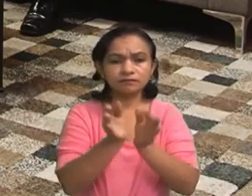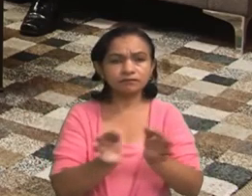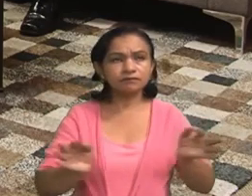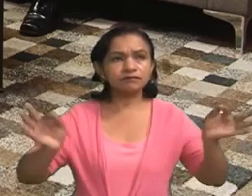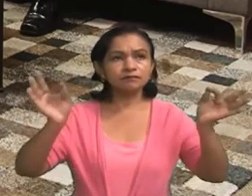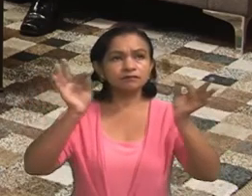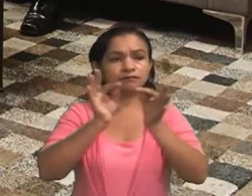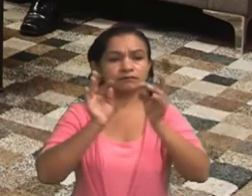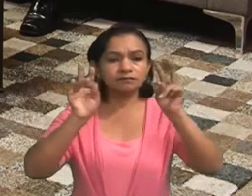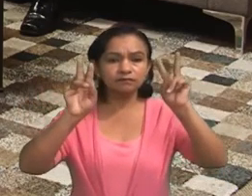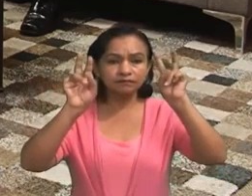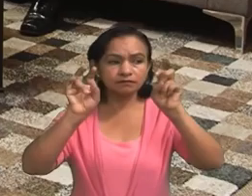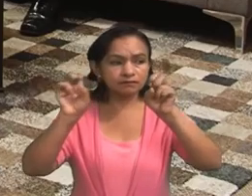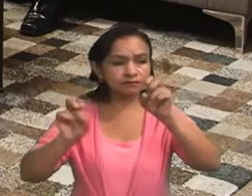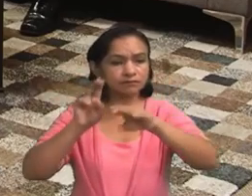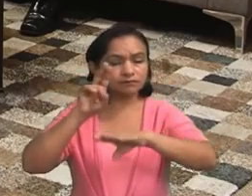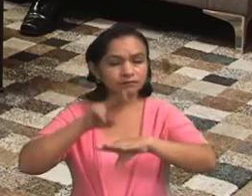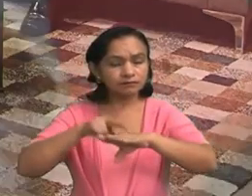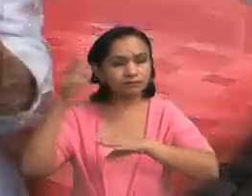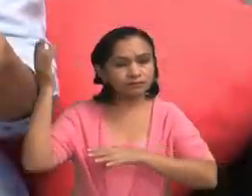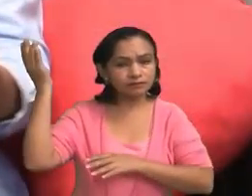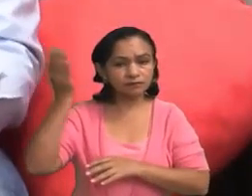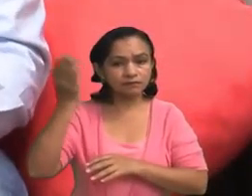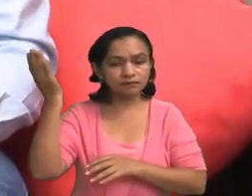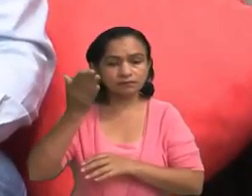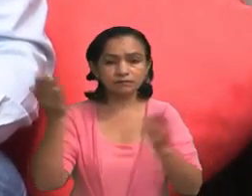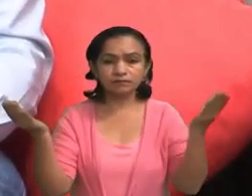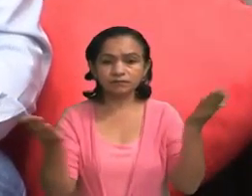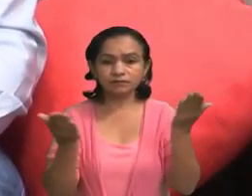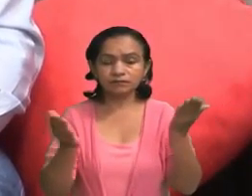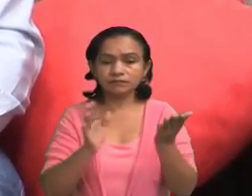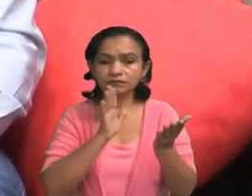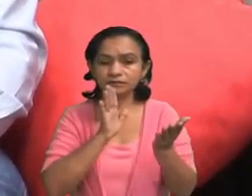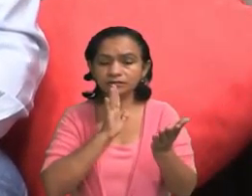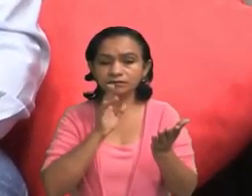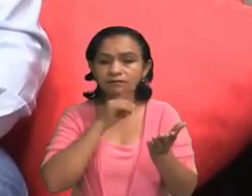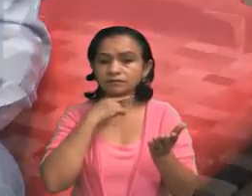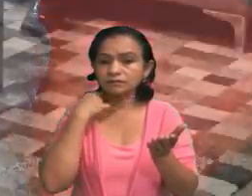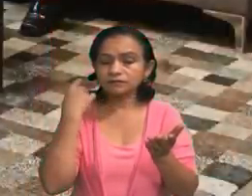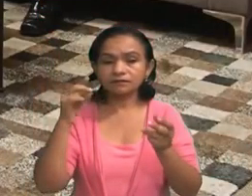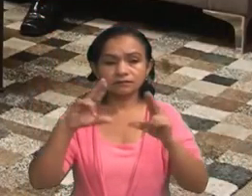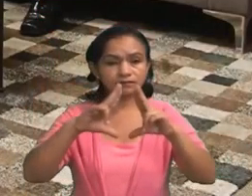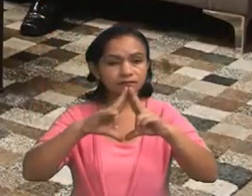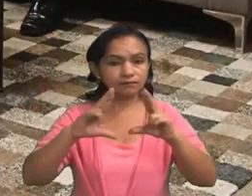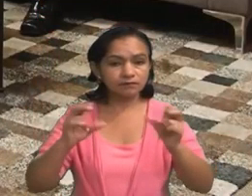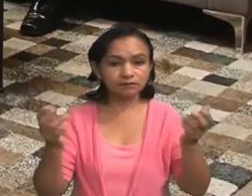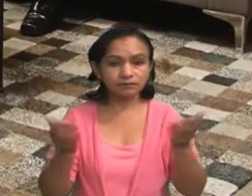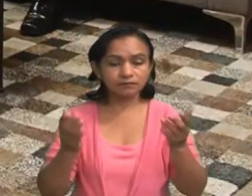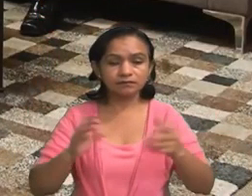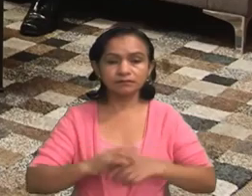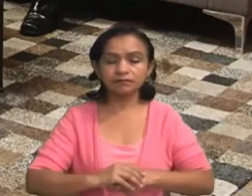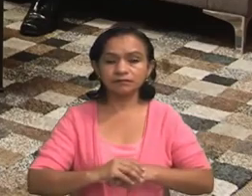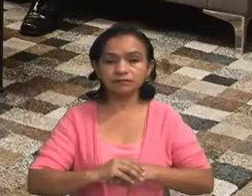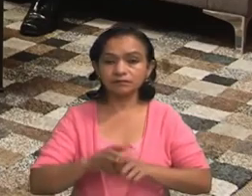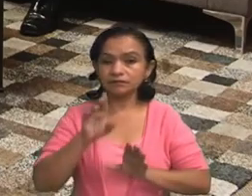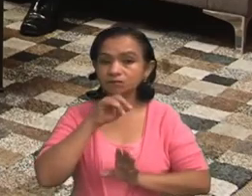dentro de ese contexto nacional este Congreso? ¿Cómo se inmiscuye en la realidad nacional? Sí,